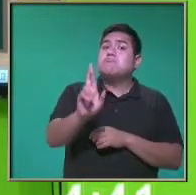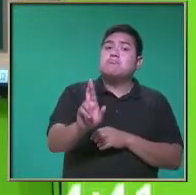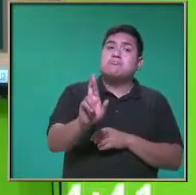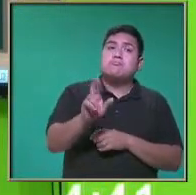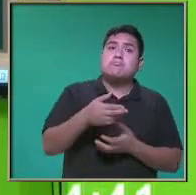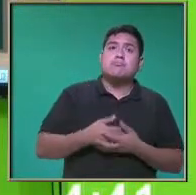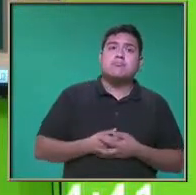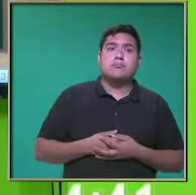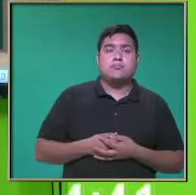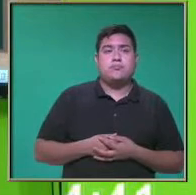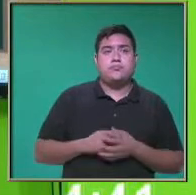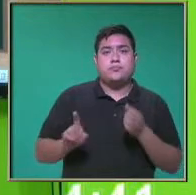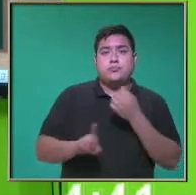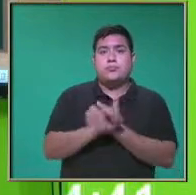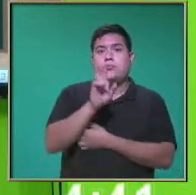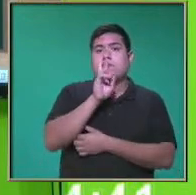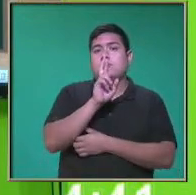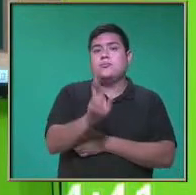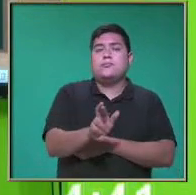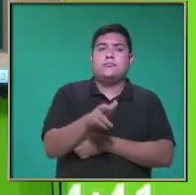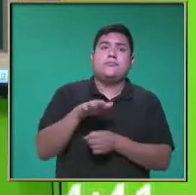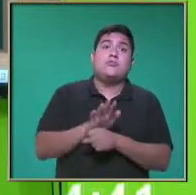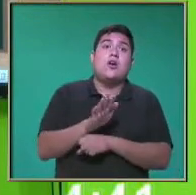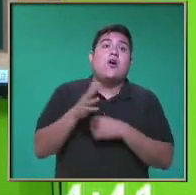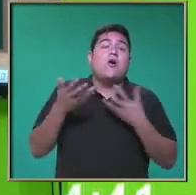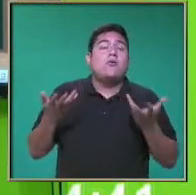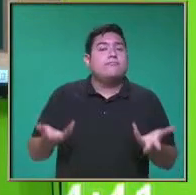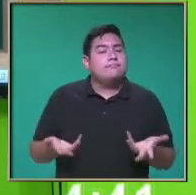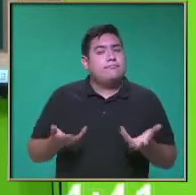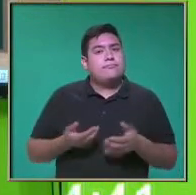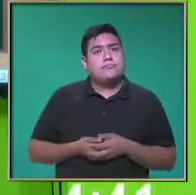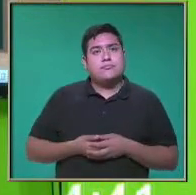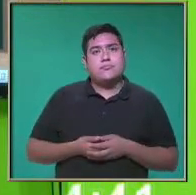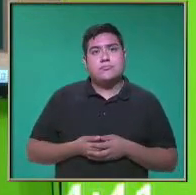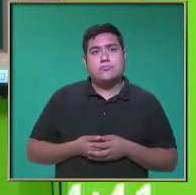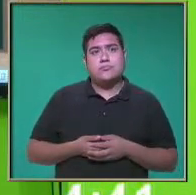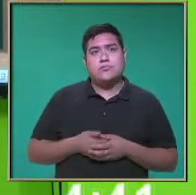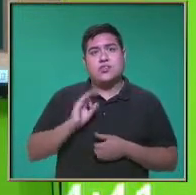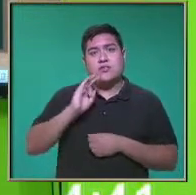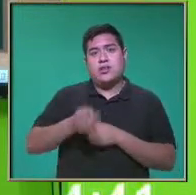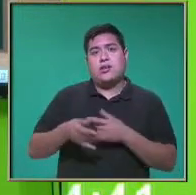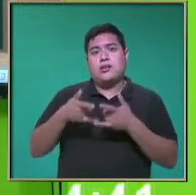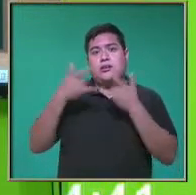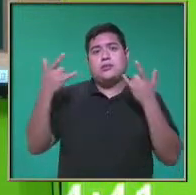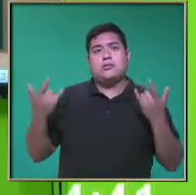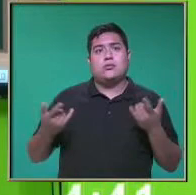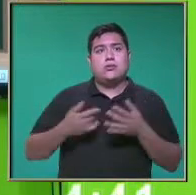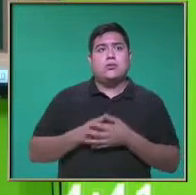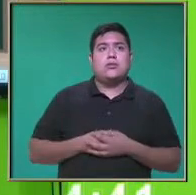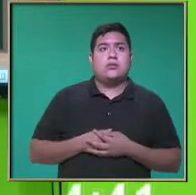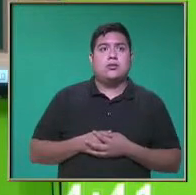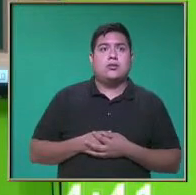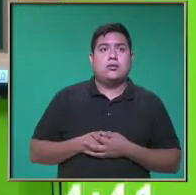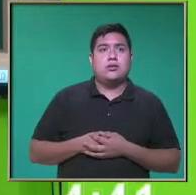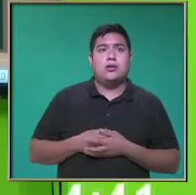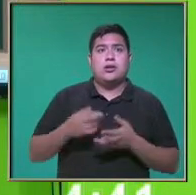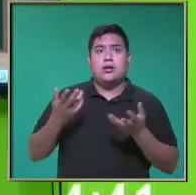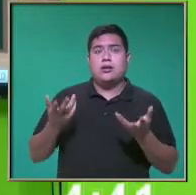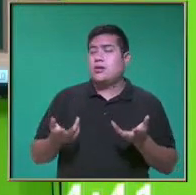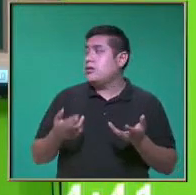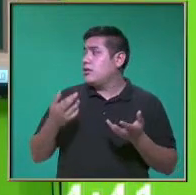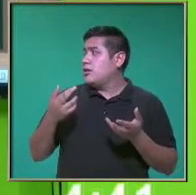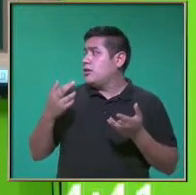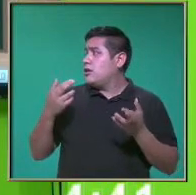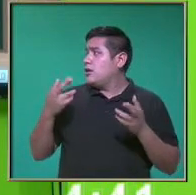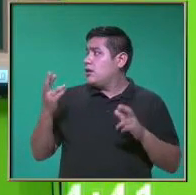la resolución al conflicto que sucedió o cuál es el final de la historia? The emperor had declared war and all the young